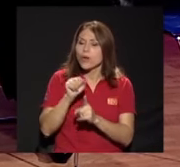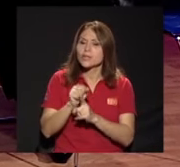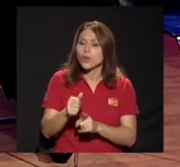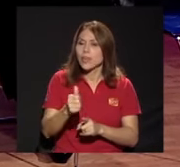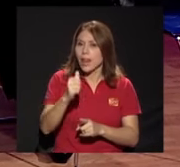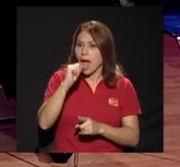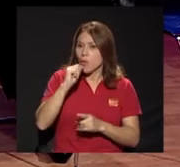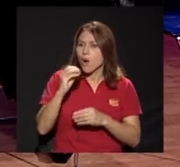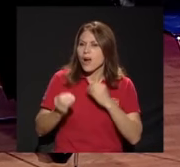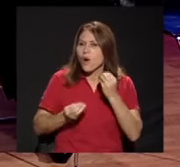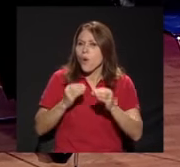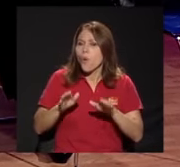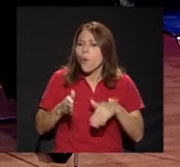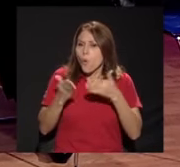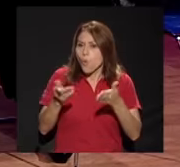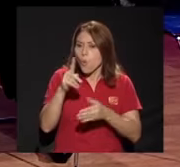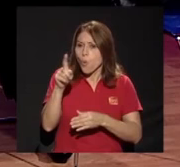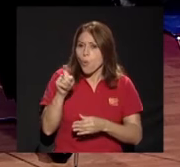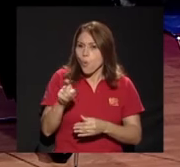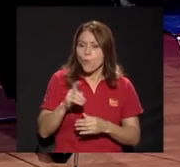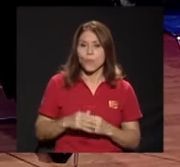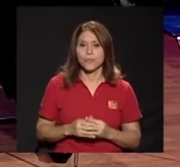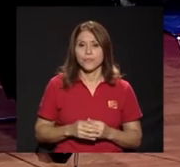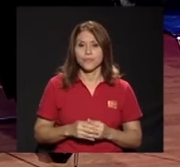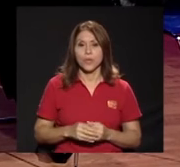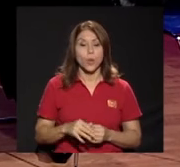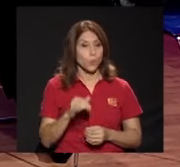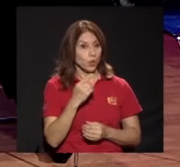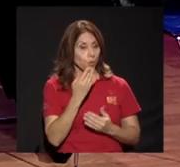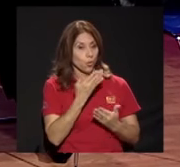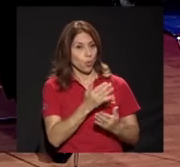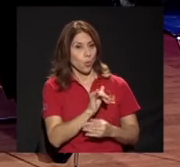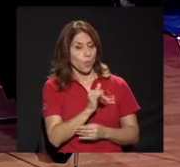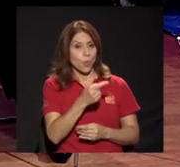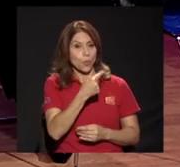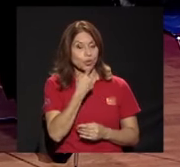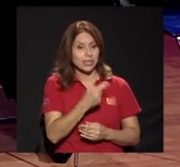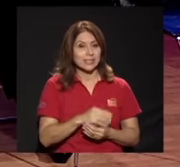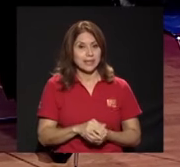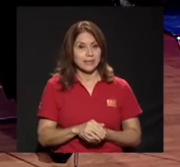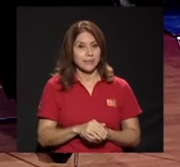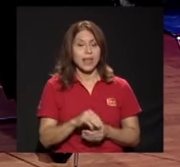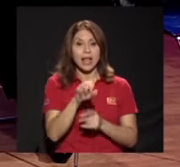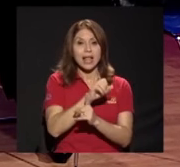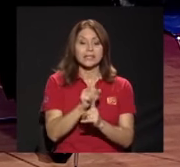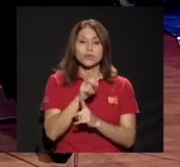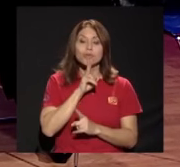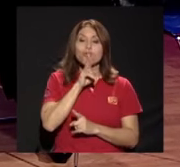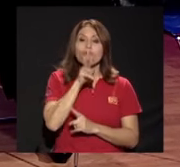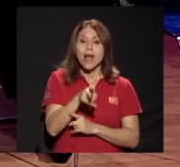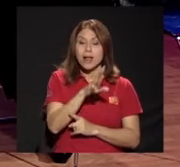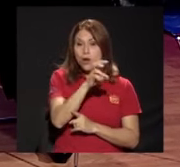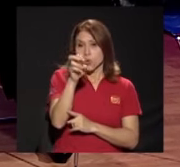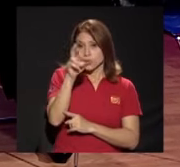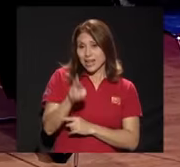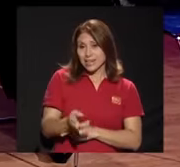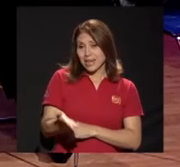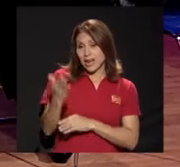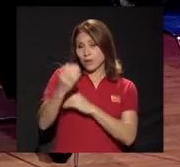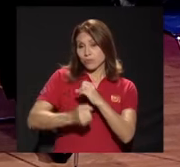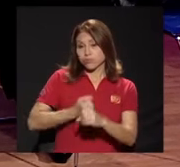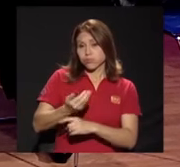tiempos? Bueno, como vos lo decías, Marta, la realidad de esa Costa Rica en 1942 es una